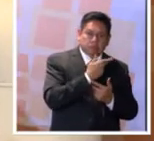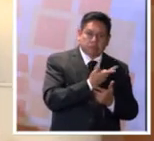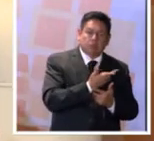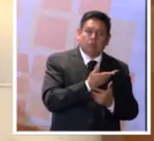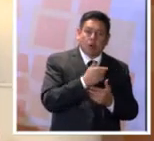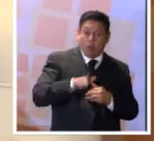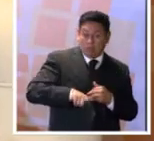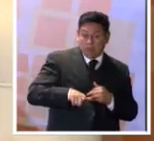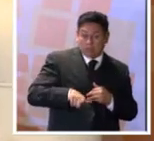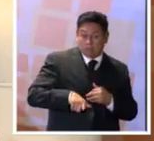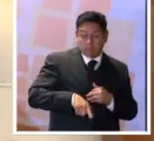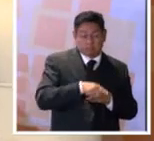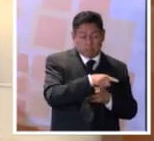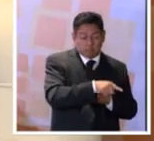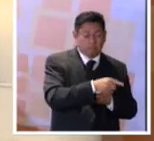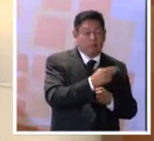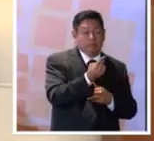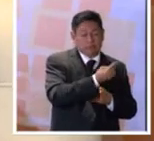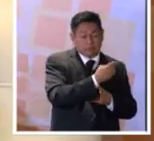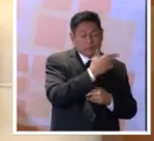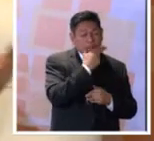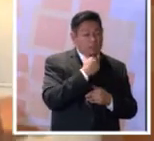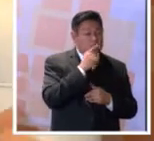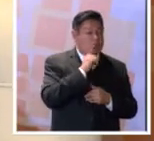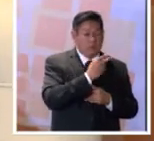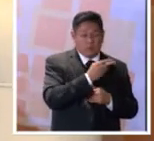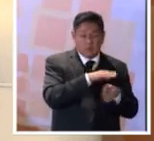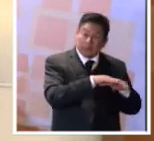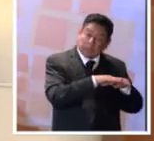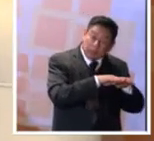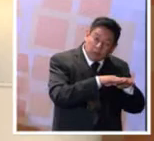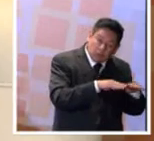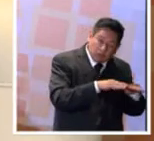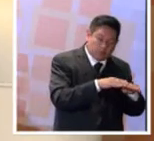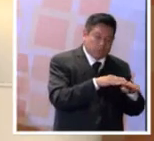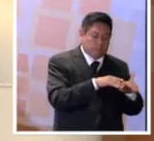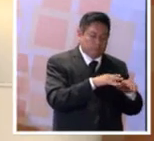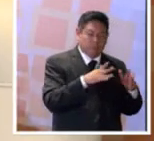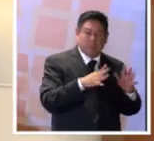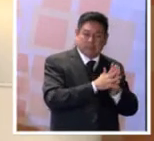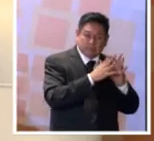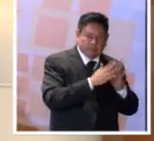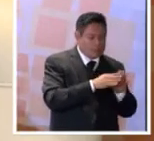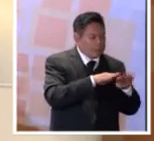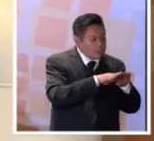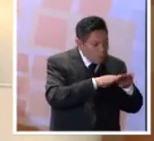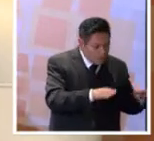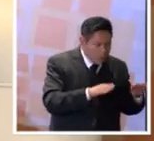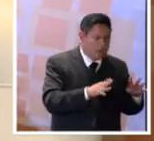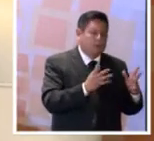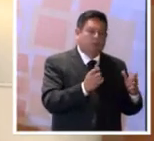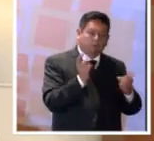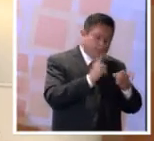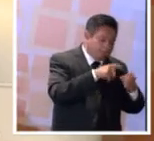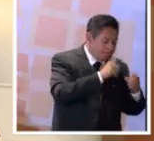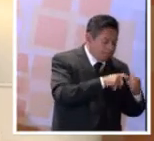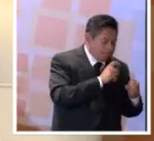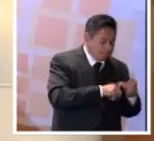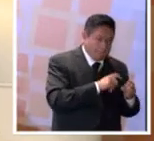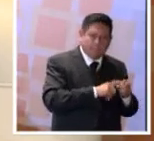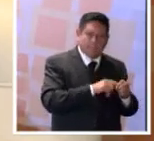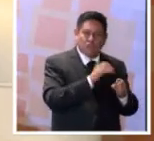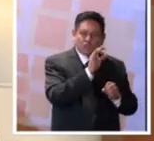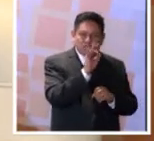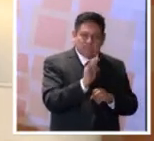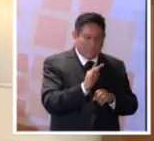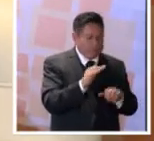expresa al respecto. Y ahí tiene mucho que hacer la interpretación de los órganos jurisdiccionales como garantes de los